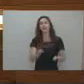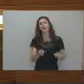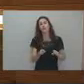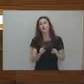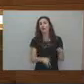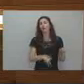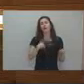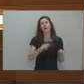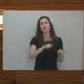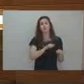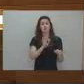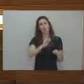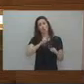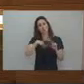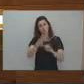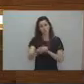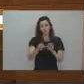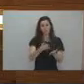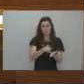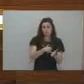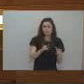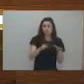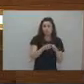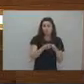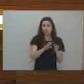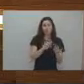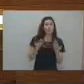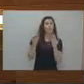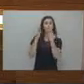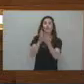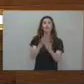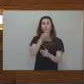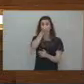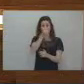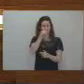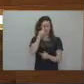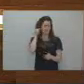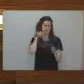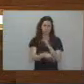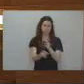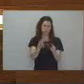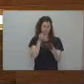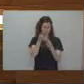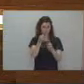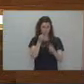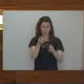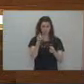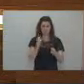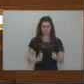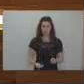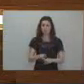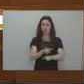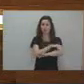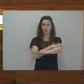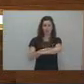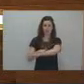los grupos por separado son débiles frente a una formación, el Partido Socialista, que conoce hasta la última esquina del funcionamiento de la Administración asturiana. Esto no lo